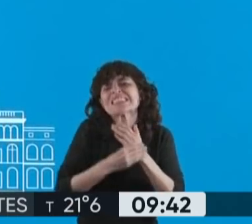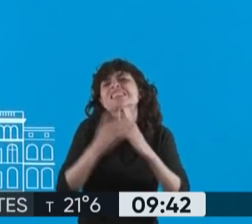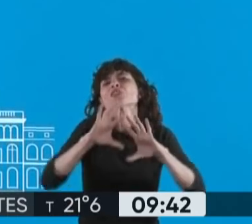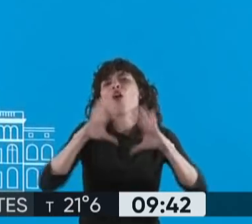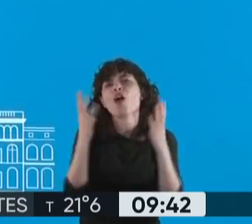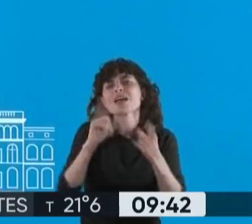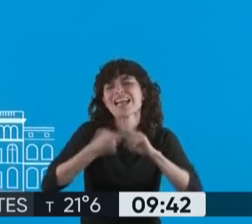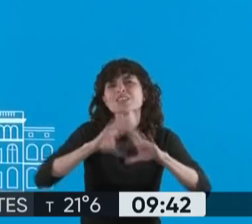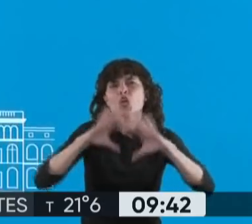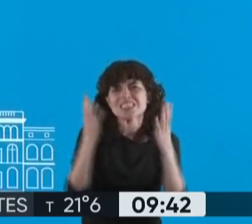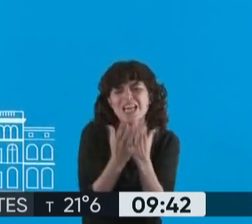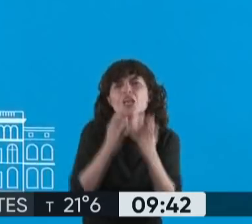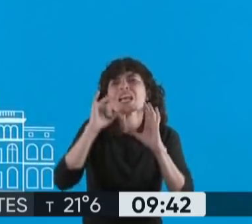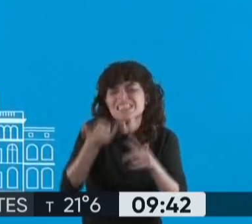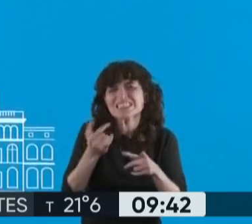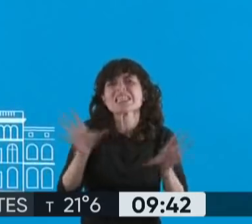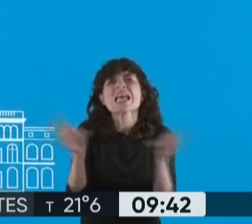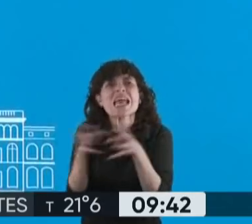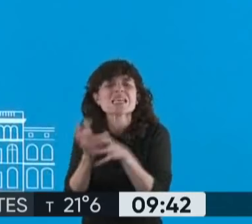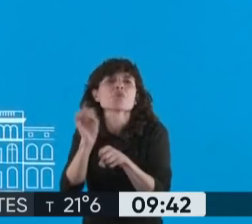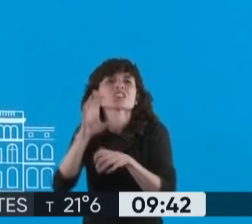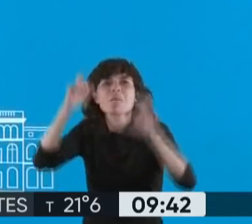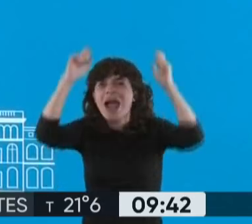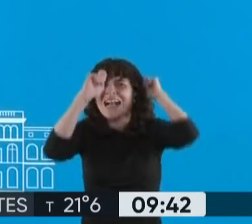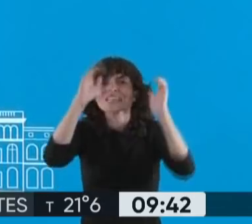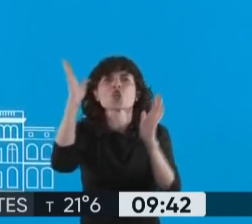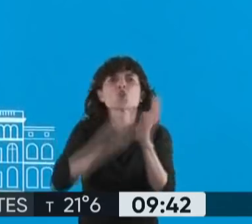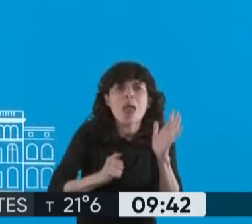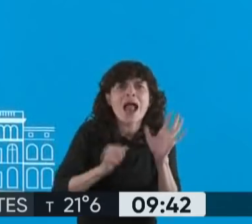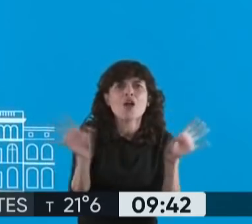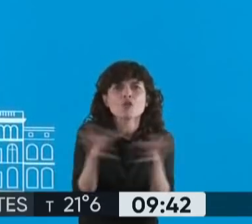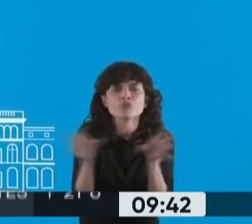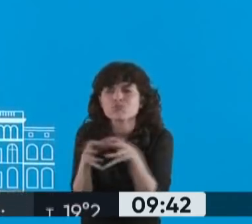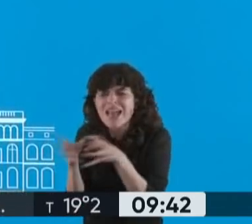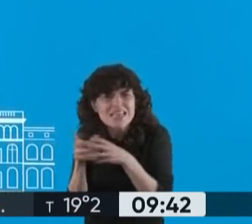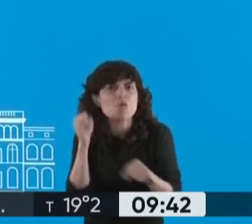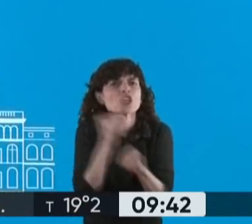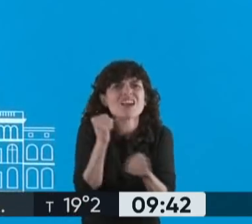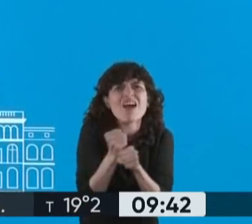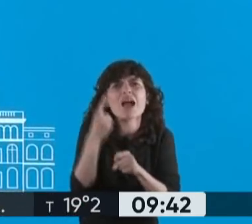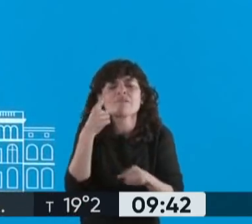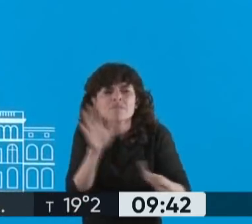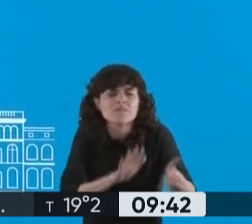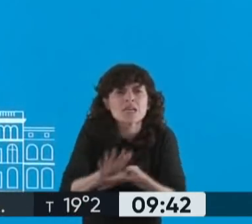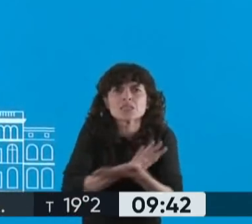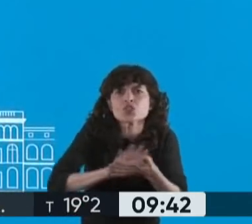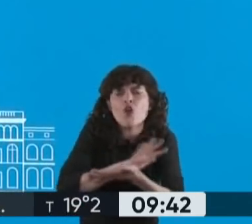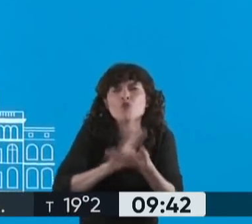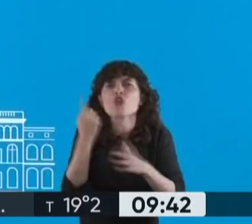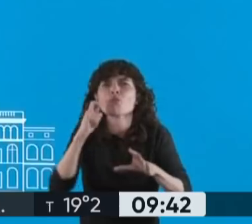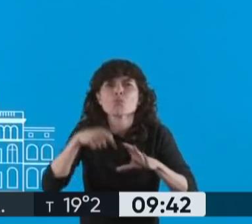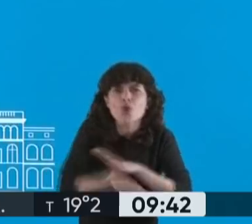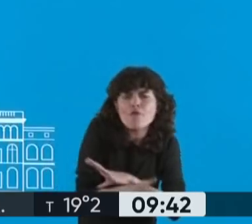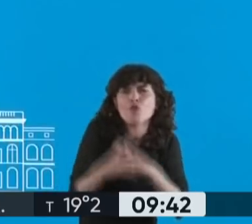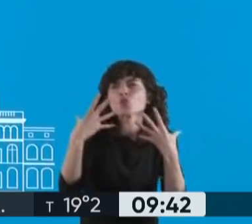Blancos, todas las organizaciones que están relacionadas con la cuestión de los refugiados están trabajando permanentemente en ver de qué manera se profundiza